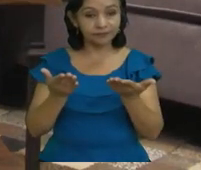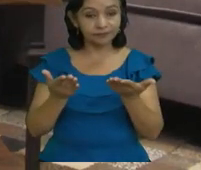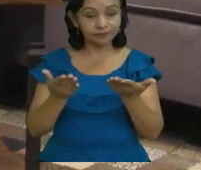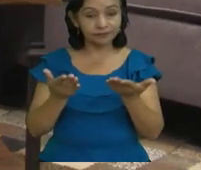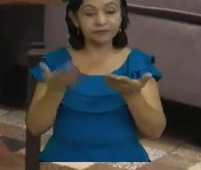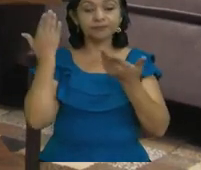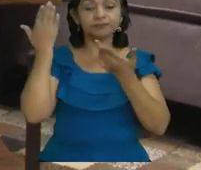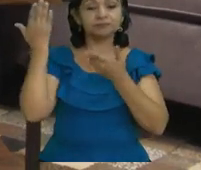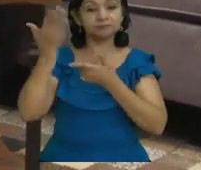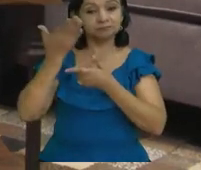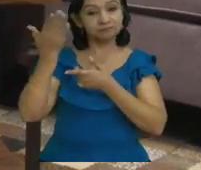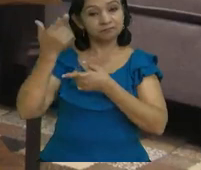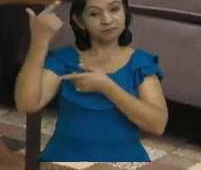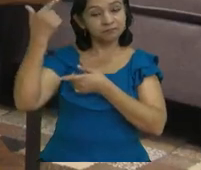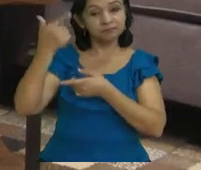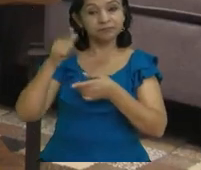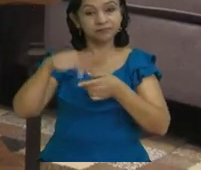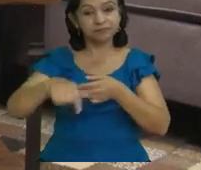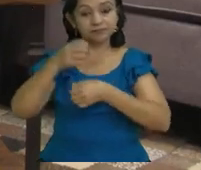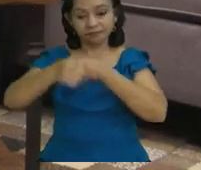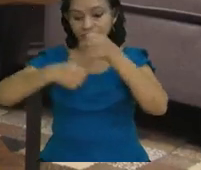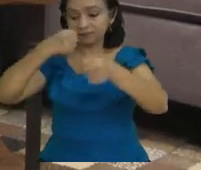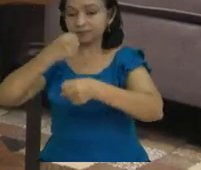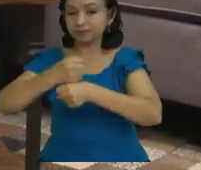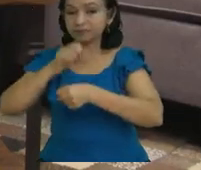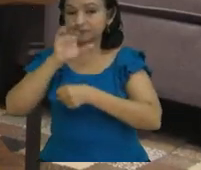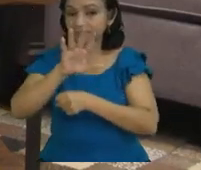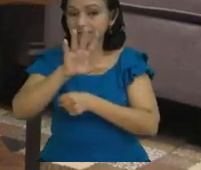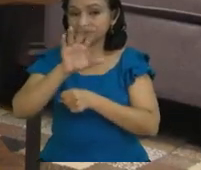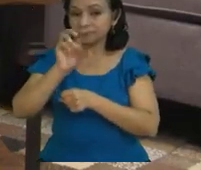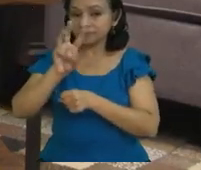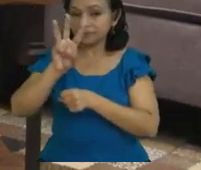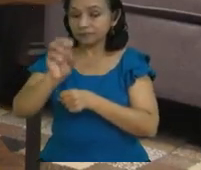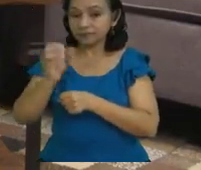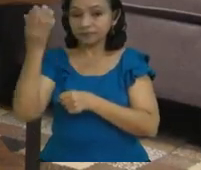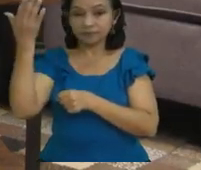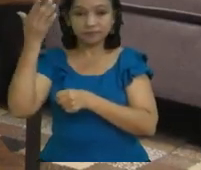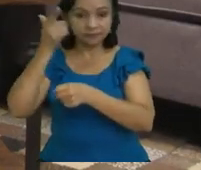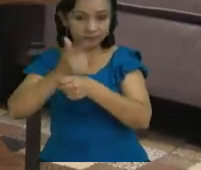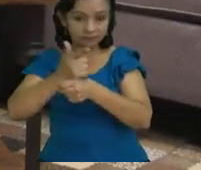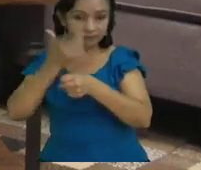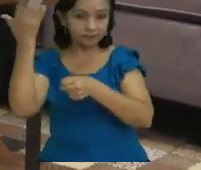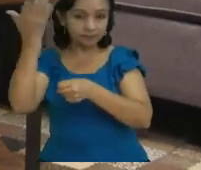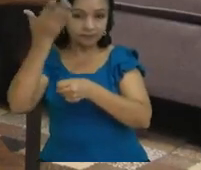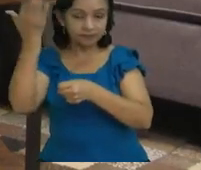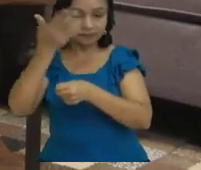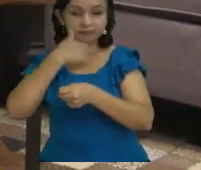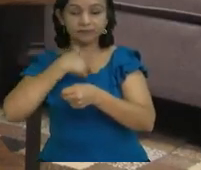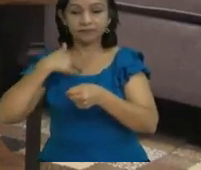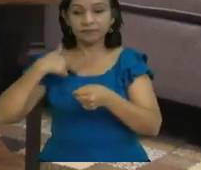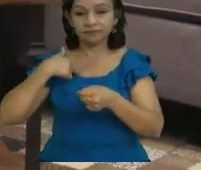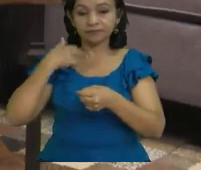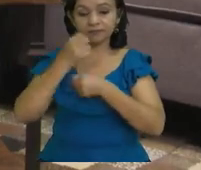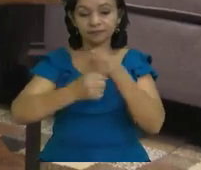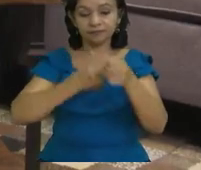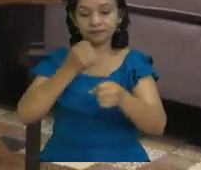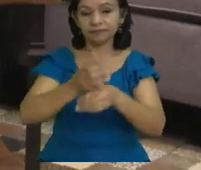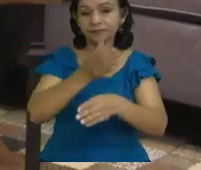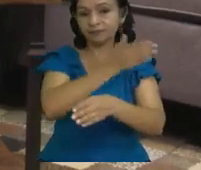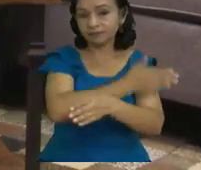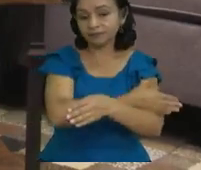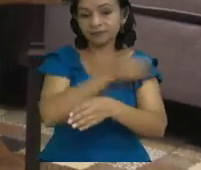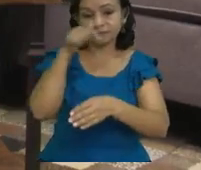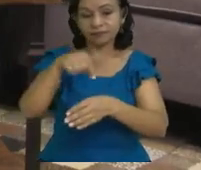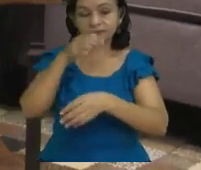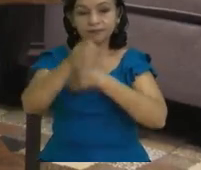de videoconferencia. Este año tenemos programado realizar unas 530 videoconferencias que se hacen, que la hemos estado haciendo desde el año pasado, okay, pero